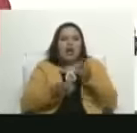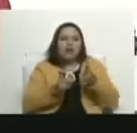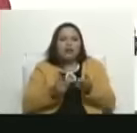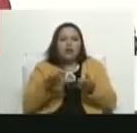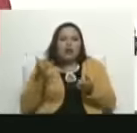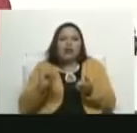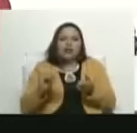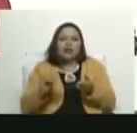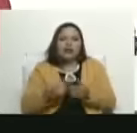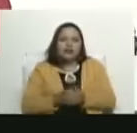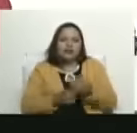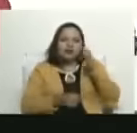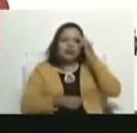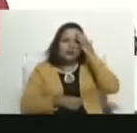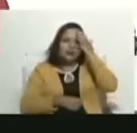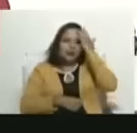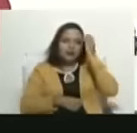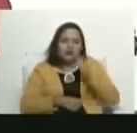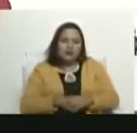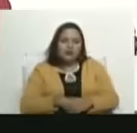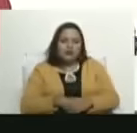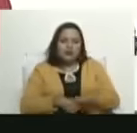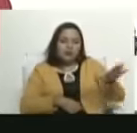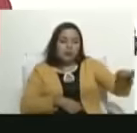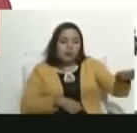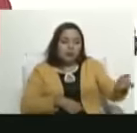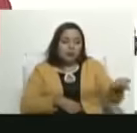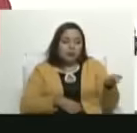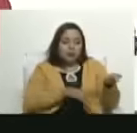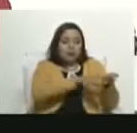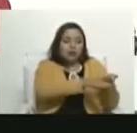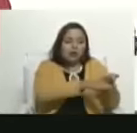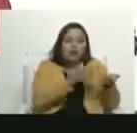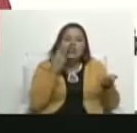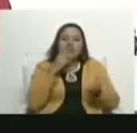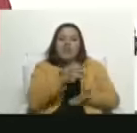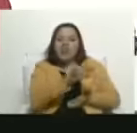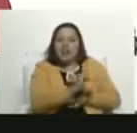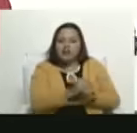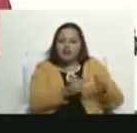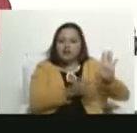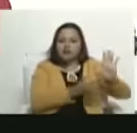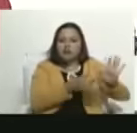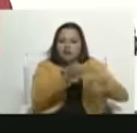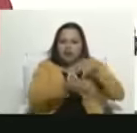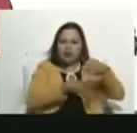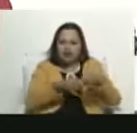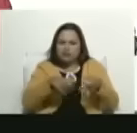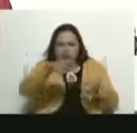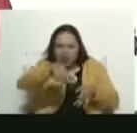llama? En una esquina y se ve cuando están hablando. ¿Ustedes no vieron eso?